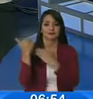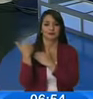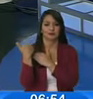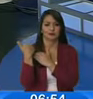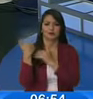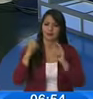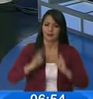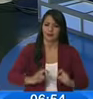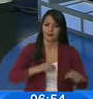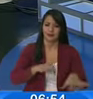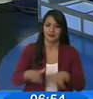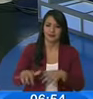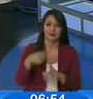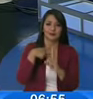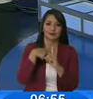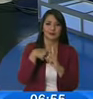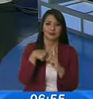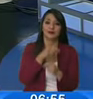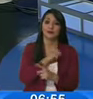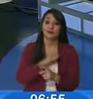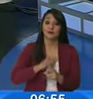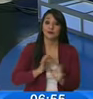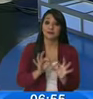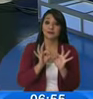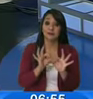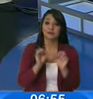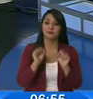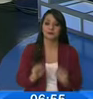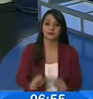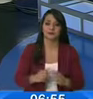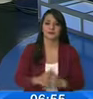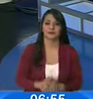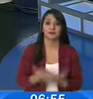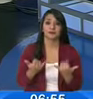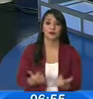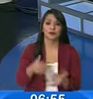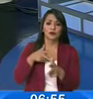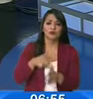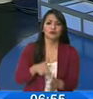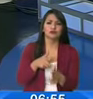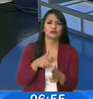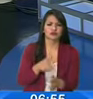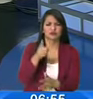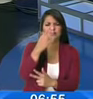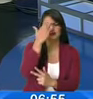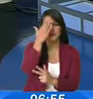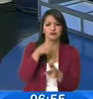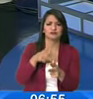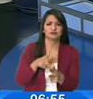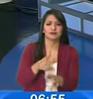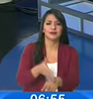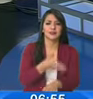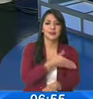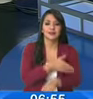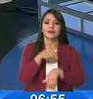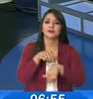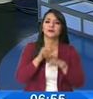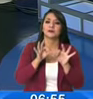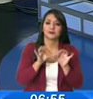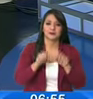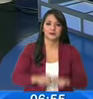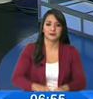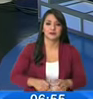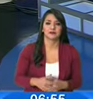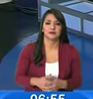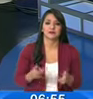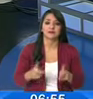ganas para que las cosas se salgan adecuadamente. Recuerden que el tránsito a esta hora siempre tiene un poco de caos, así que salgamos con el tiempo necesario. Así es, toma